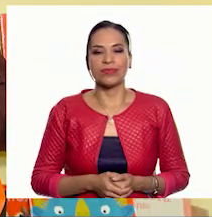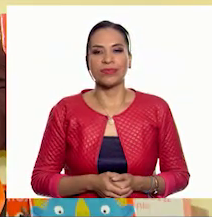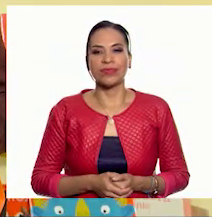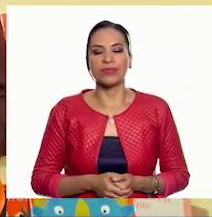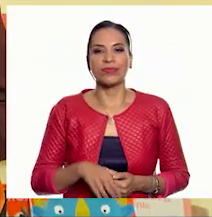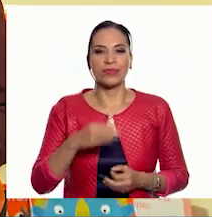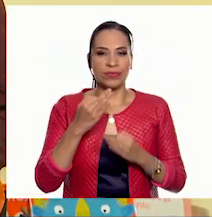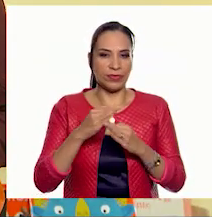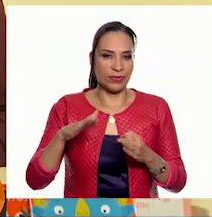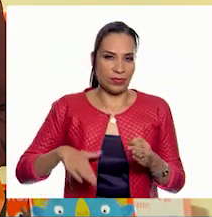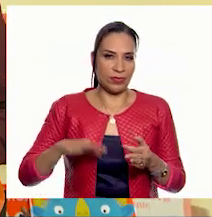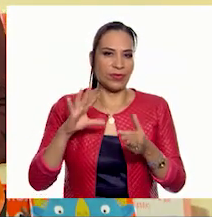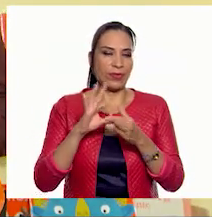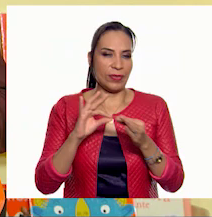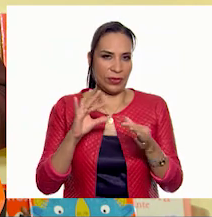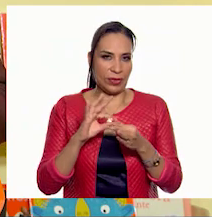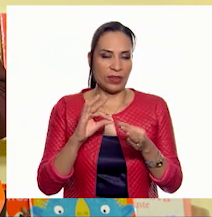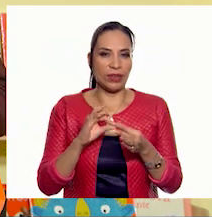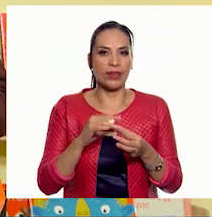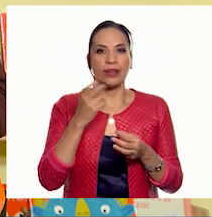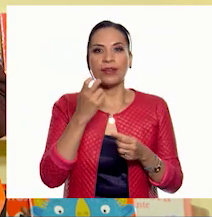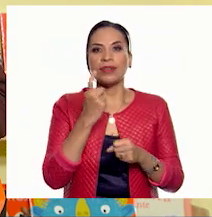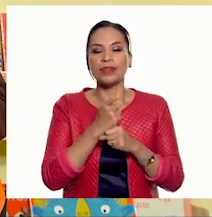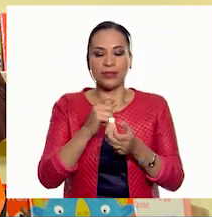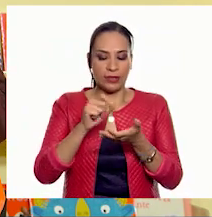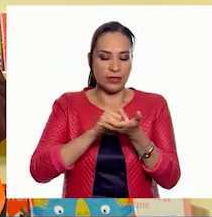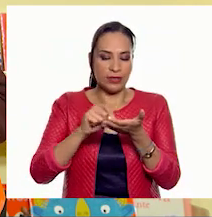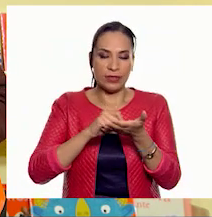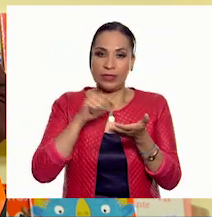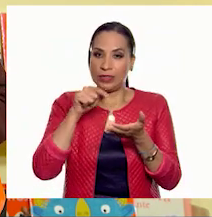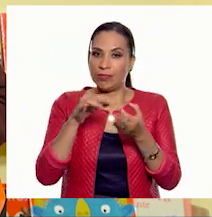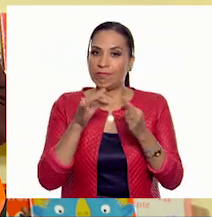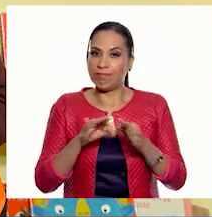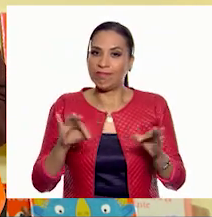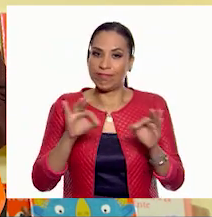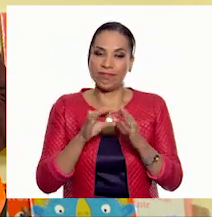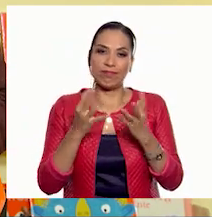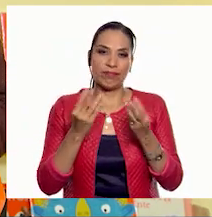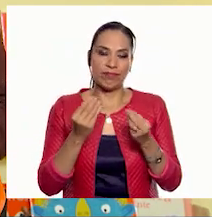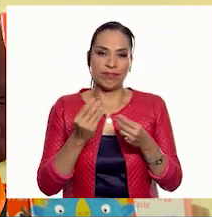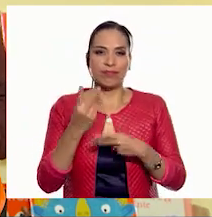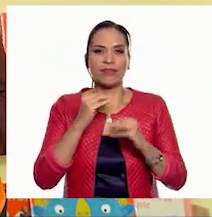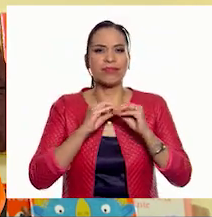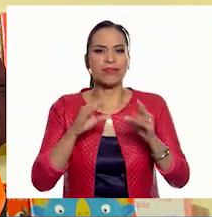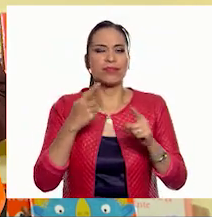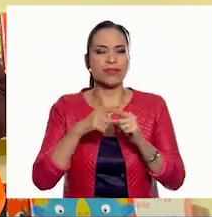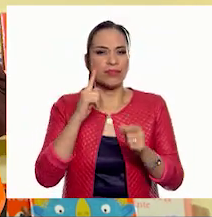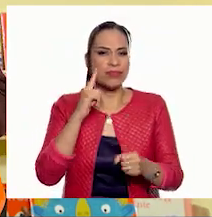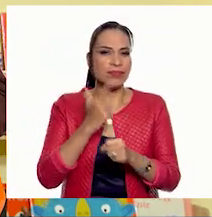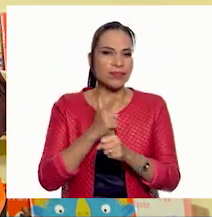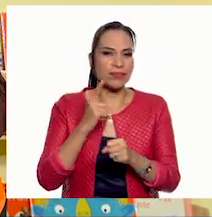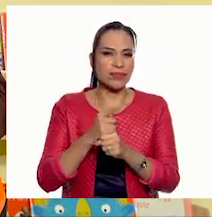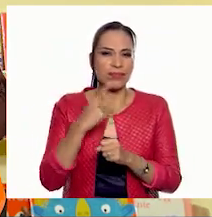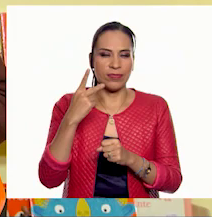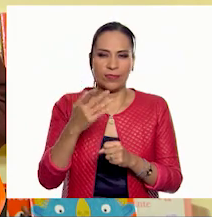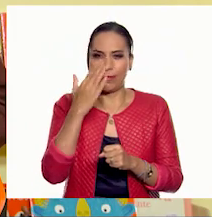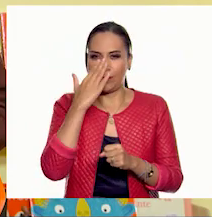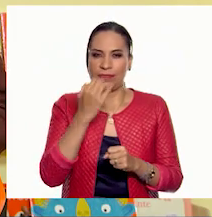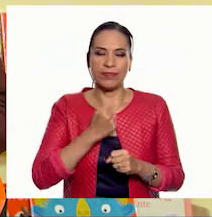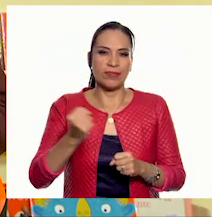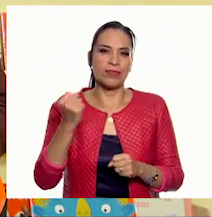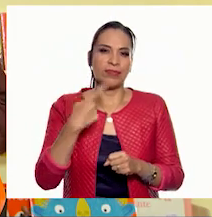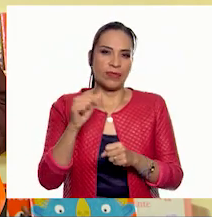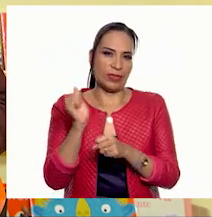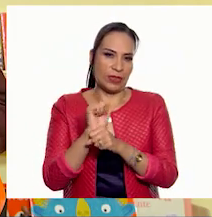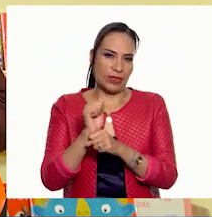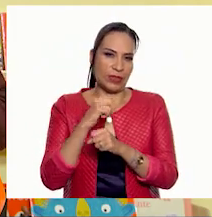Como ya lo habíamos escuchado, estas primeras líneas son muy importantes. Promueven el descubrimiento de su potencial artístico